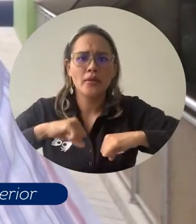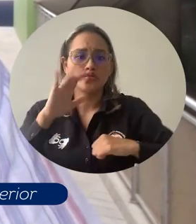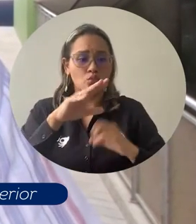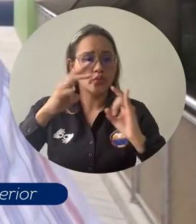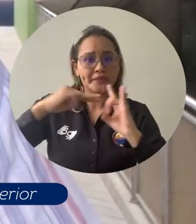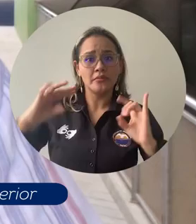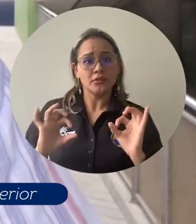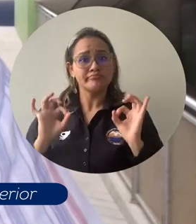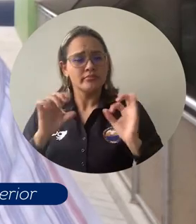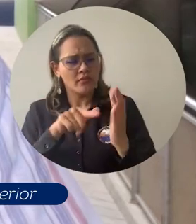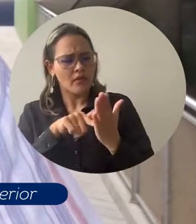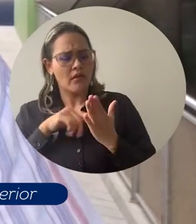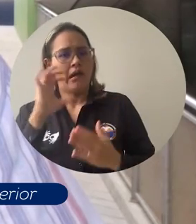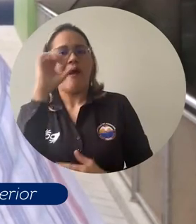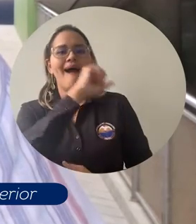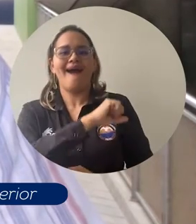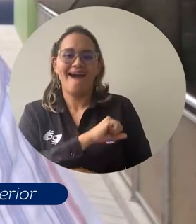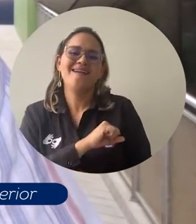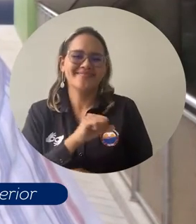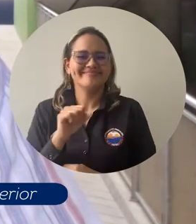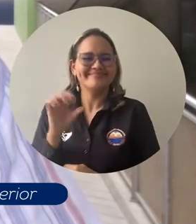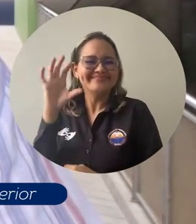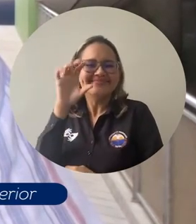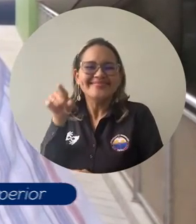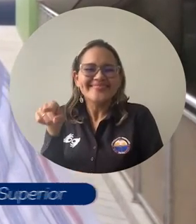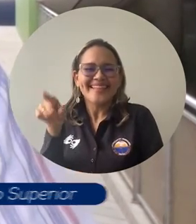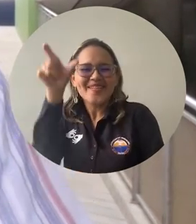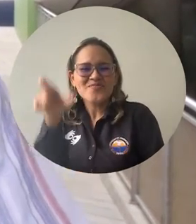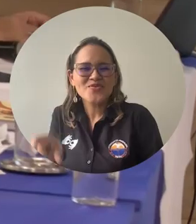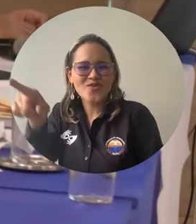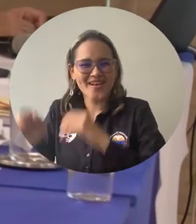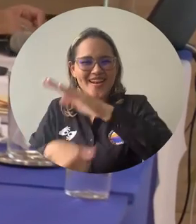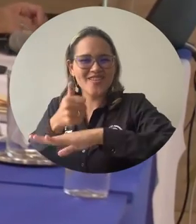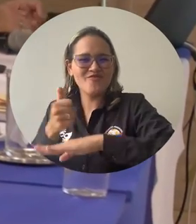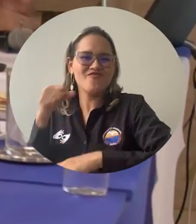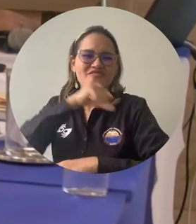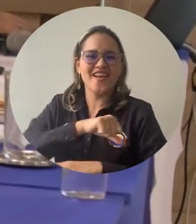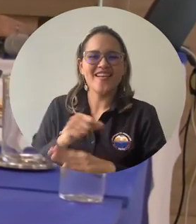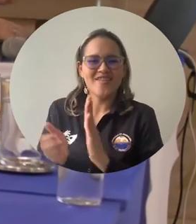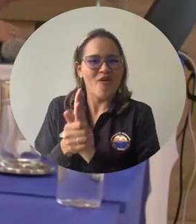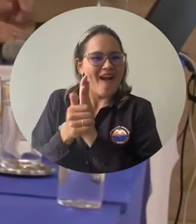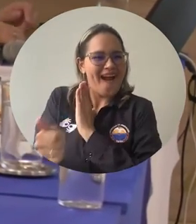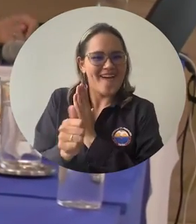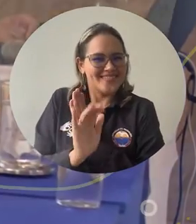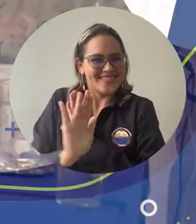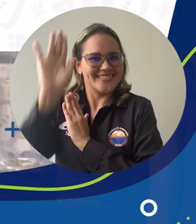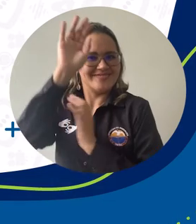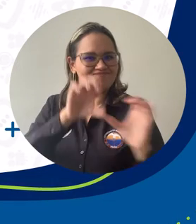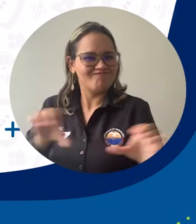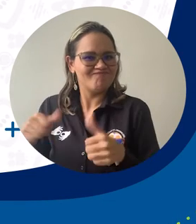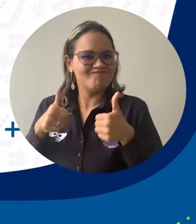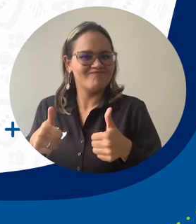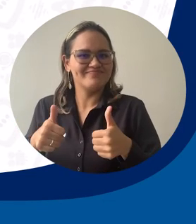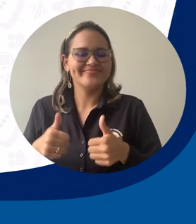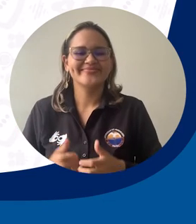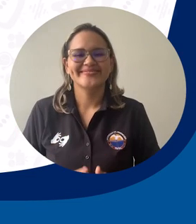dan una vez una muestra del talento y el talante de Pablo en esa rectoría.